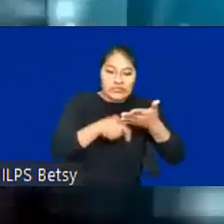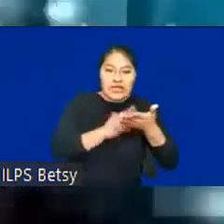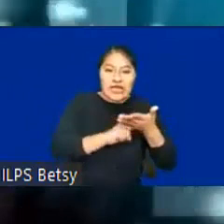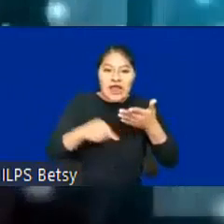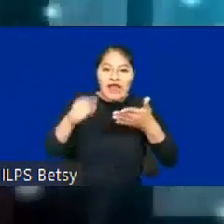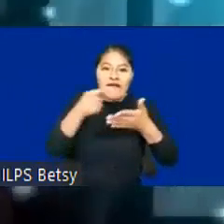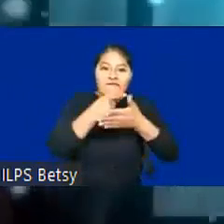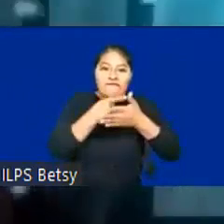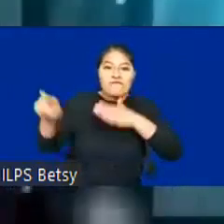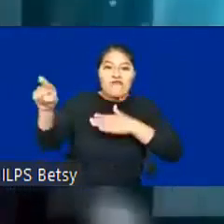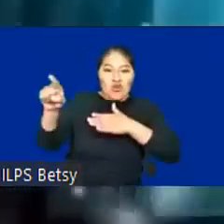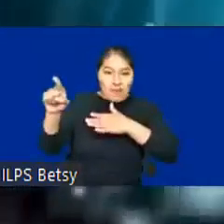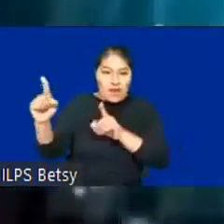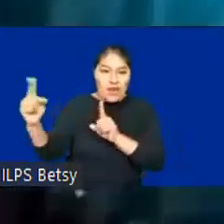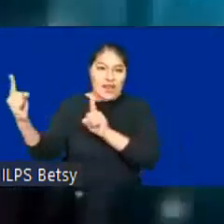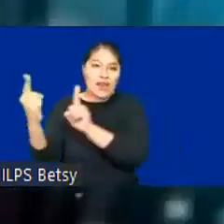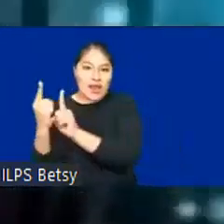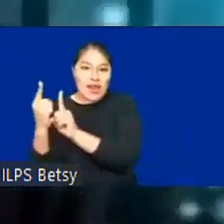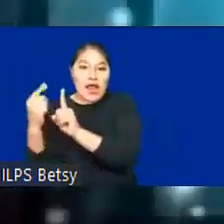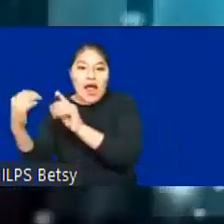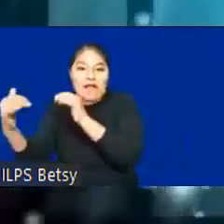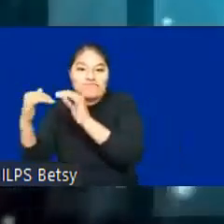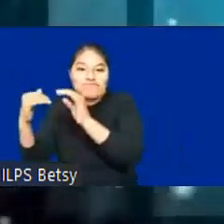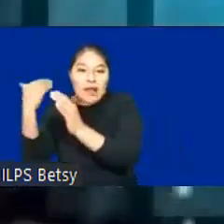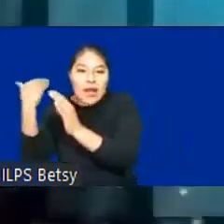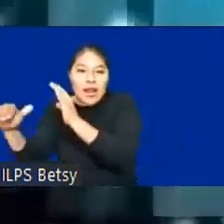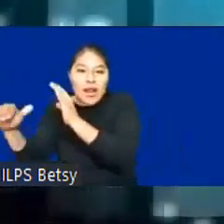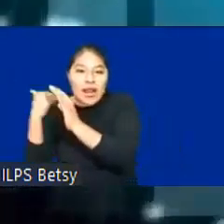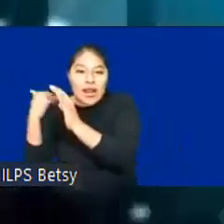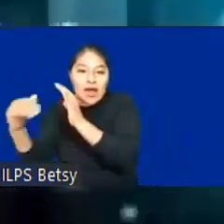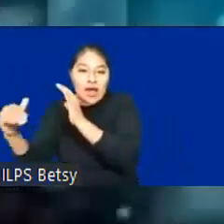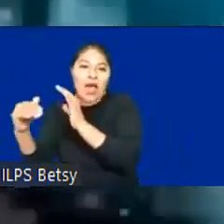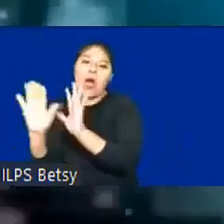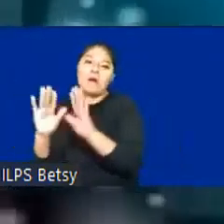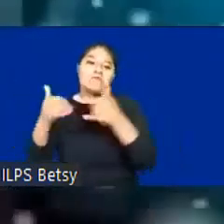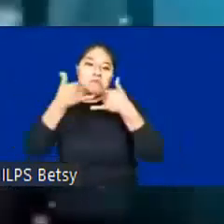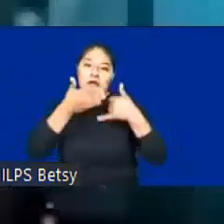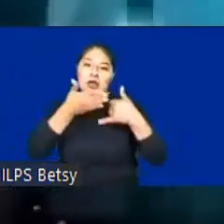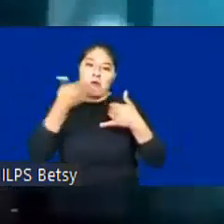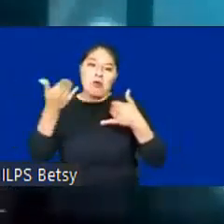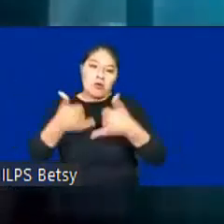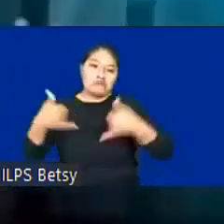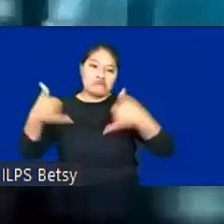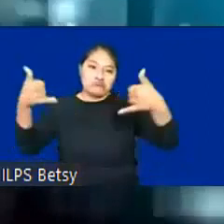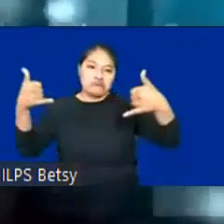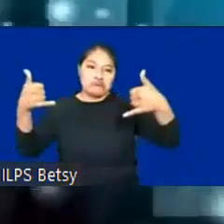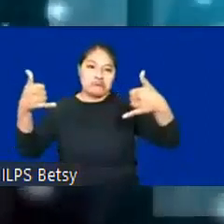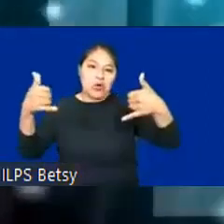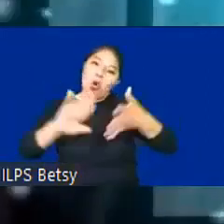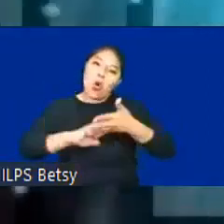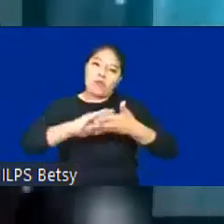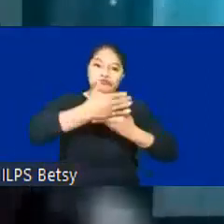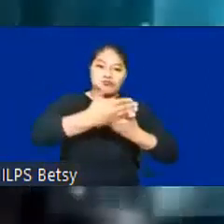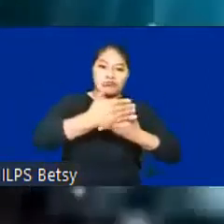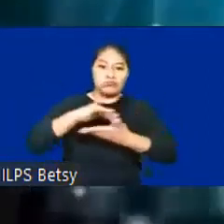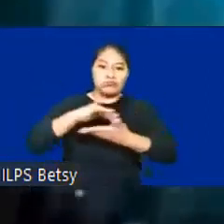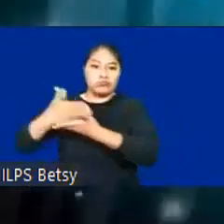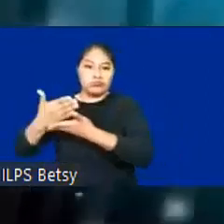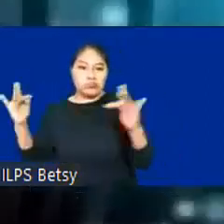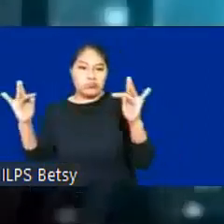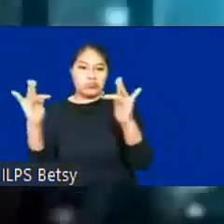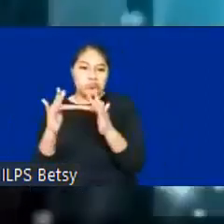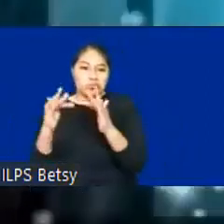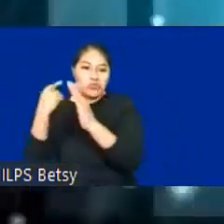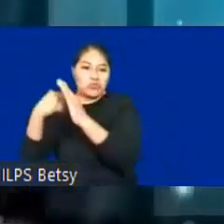infraestructura gratuita, y allí le va a llegar la notificación de todos los trámites que se ejecuten dentro de la entidad, ¿no? Todo lo que el